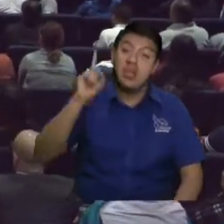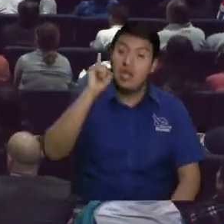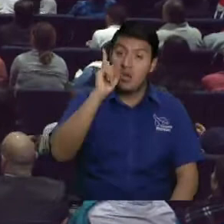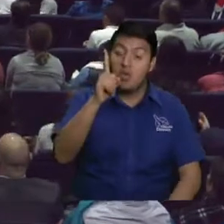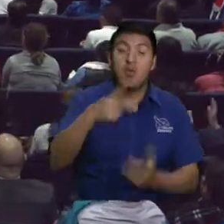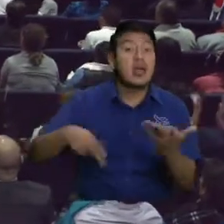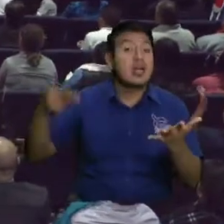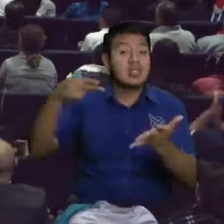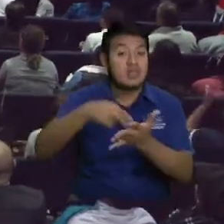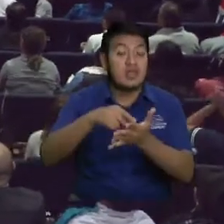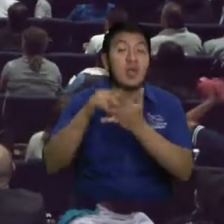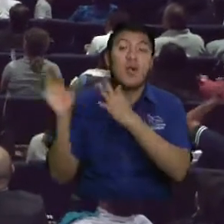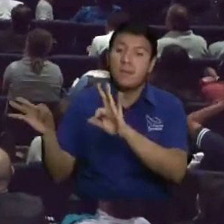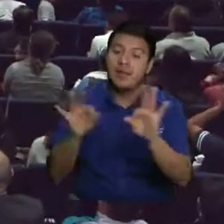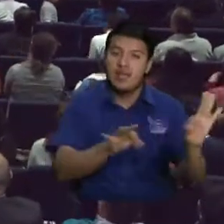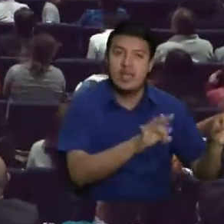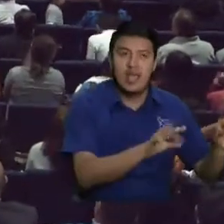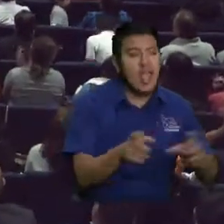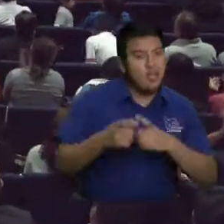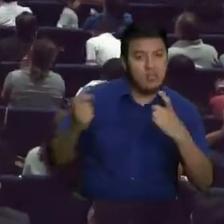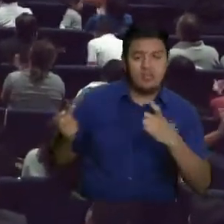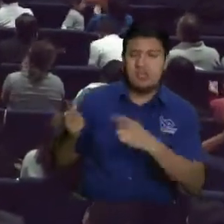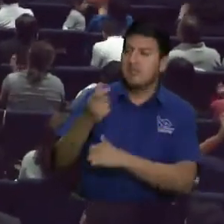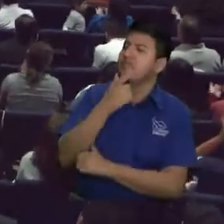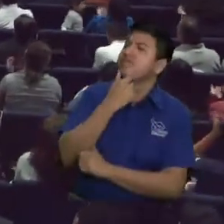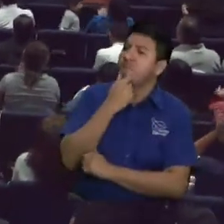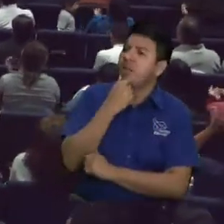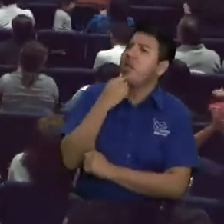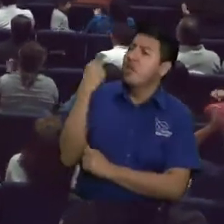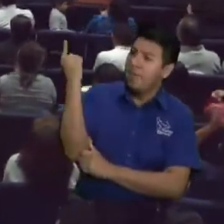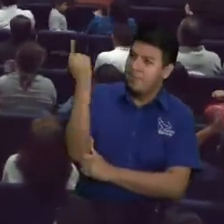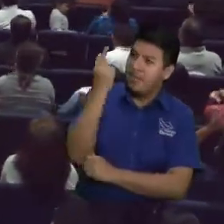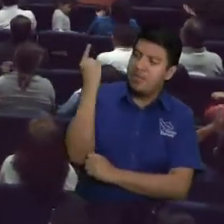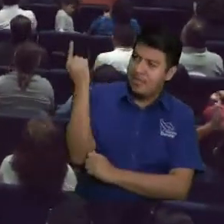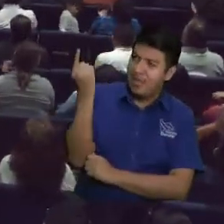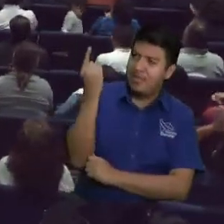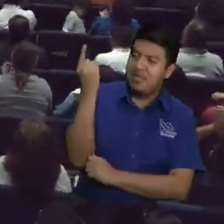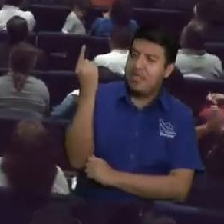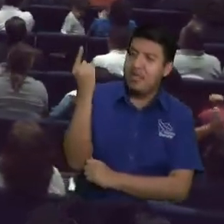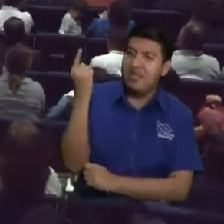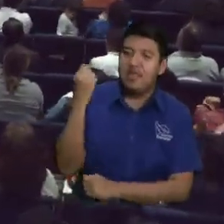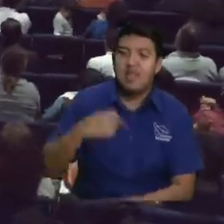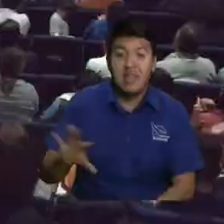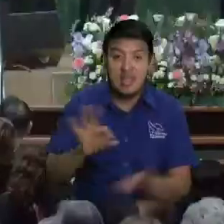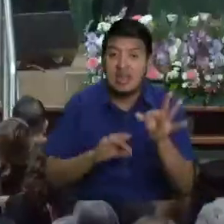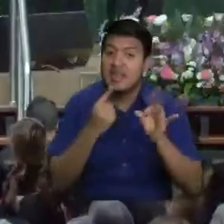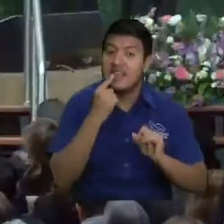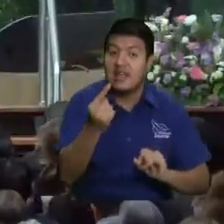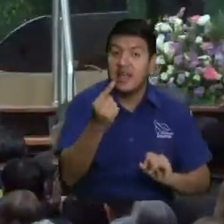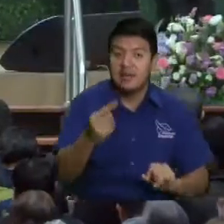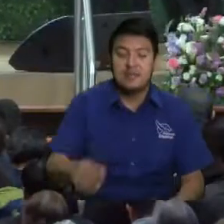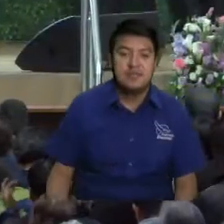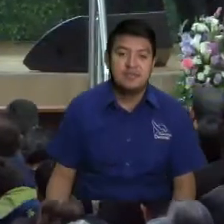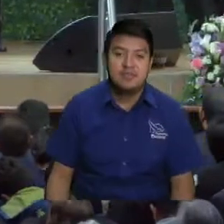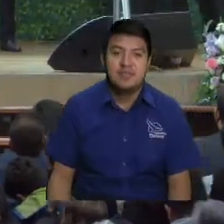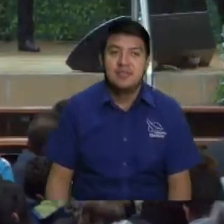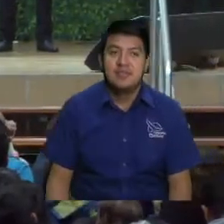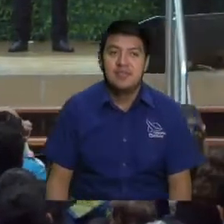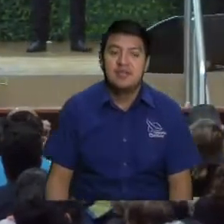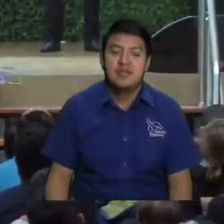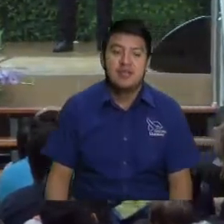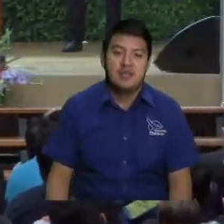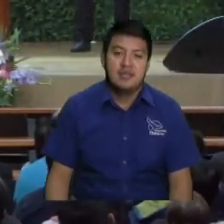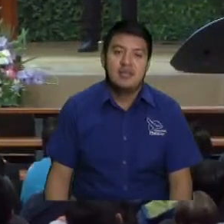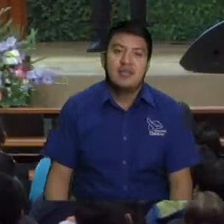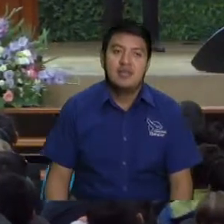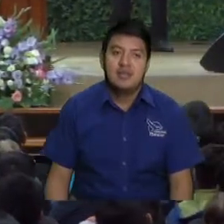entonces la gente dice, interesante. Lo interesante es que alguien diga, y por eso no se pueden confundir